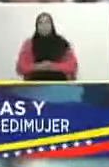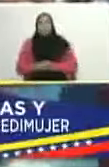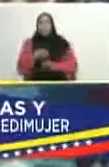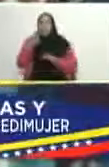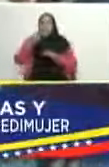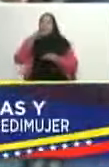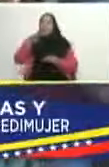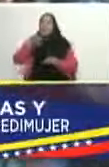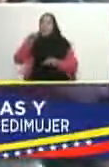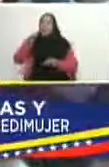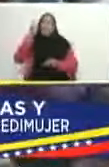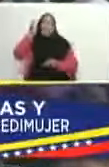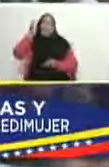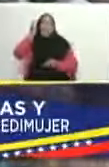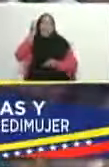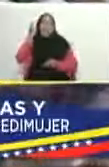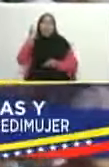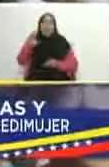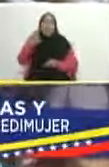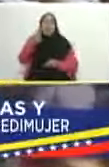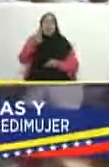siempre!